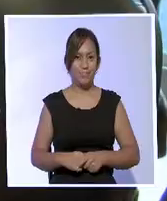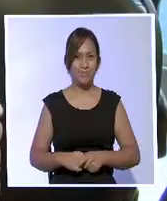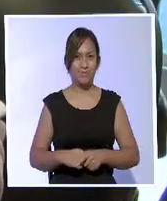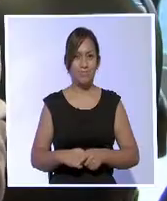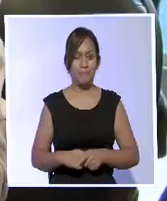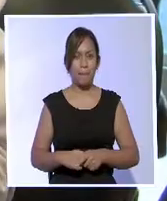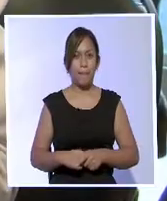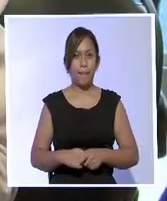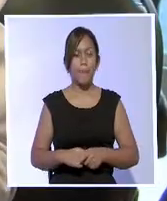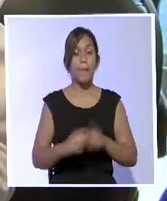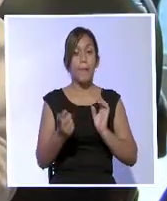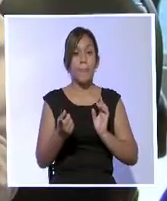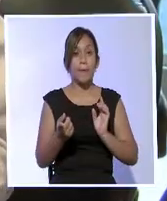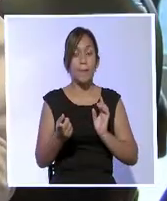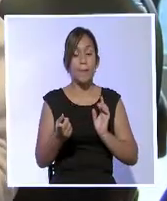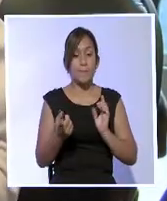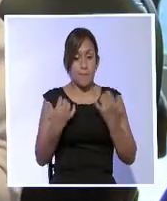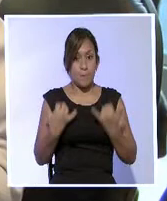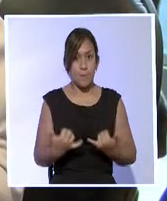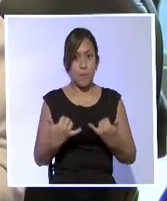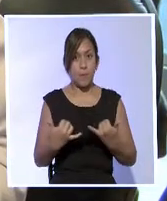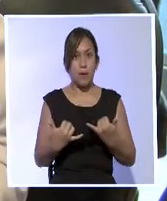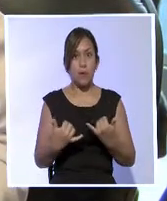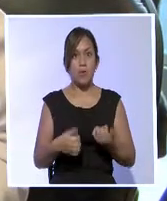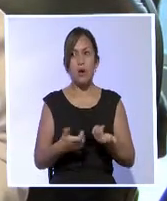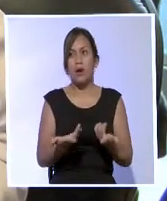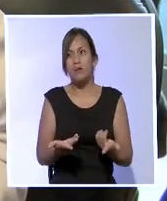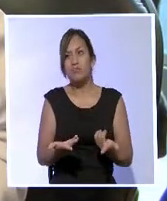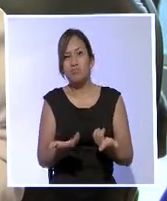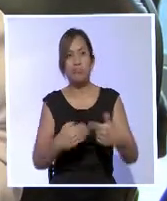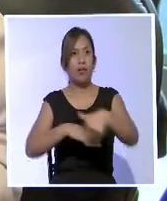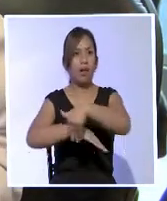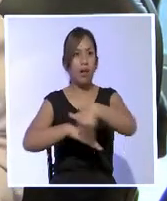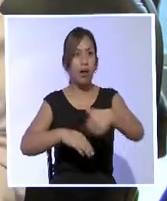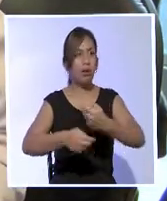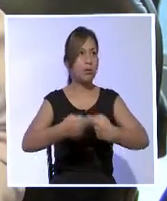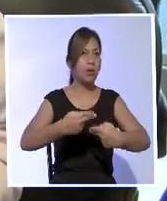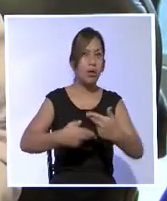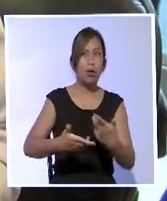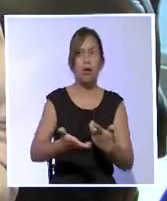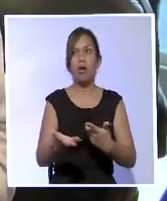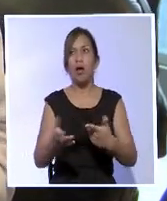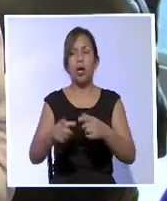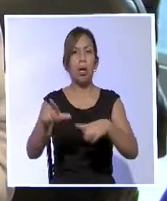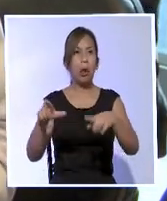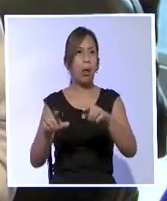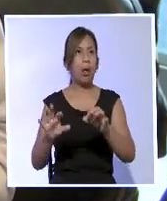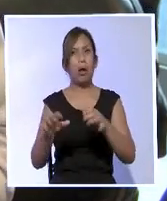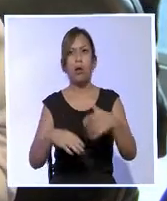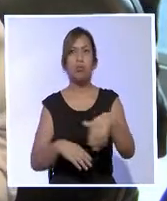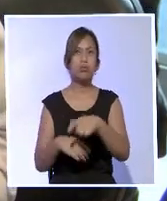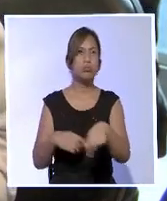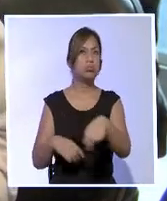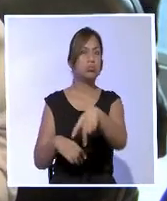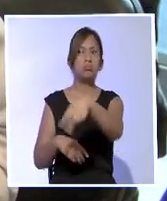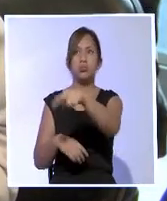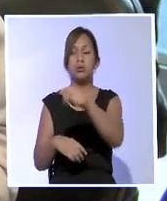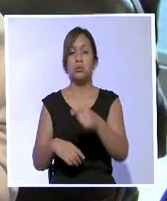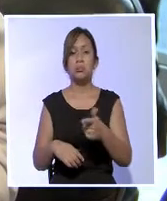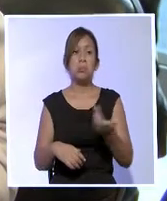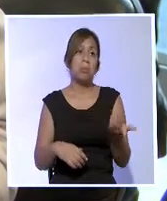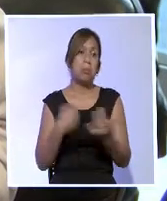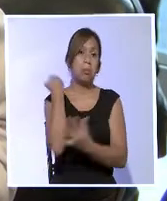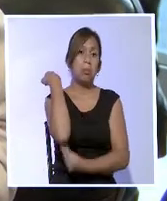hasta ahora la informalidad solo los ha perjudicado y nosotros vemos que los artesanos trabajan mucho pero siguen pobres